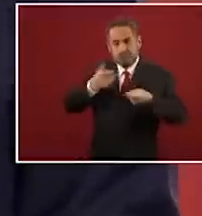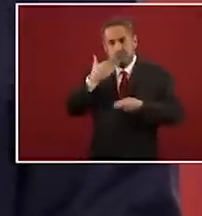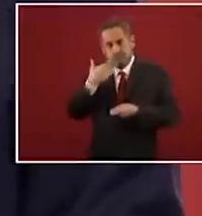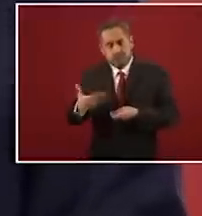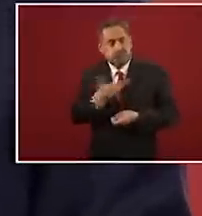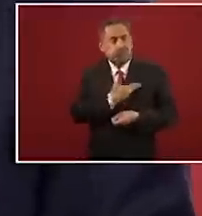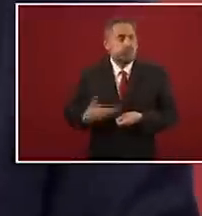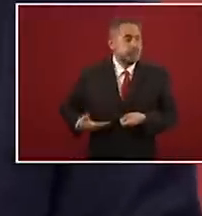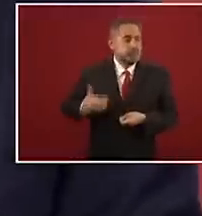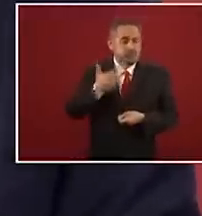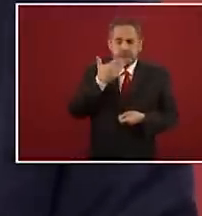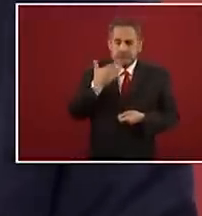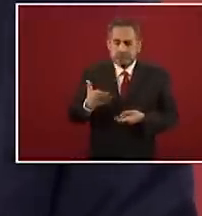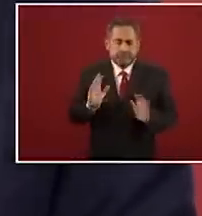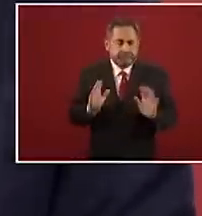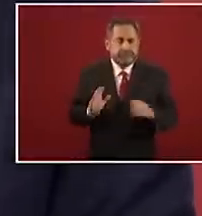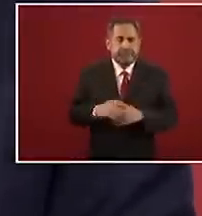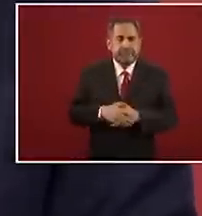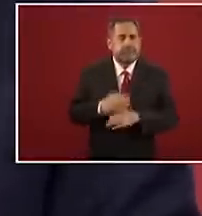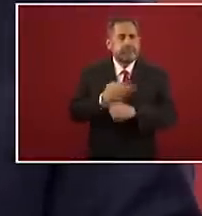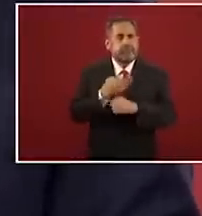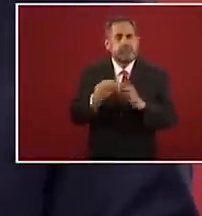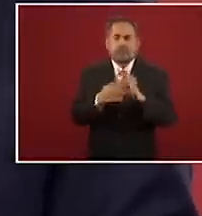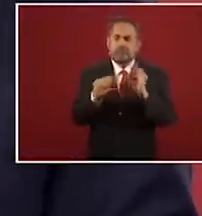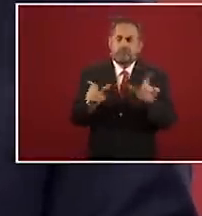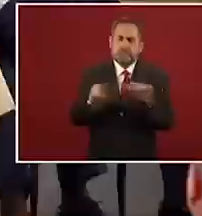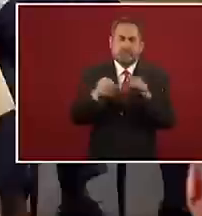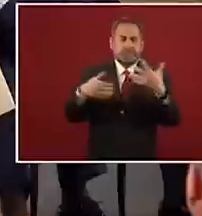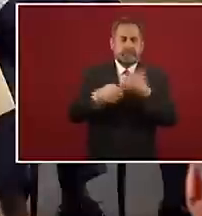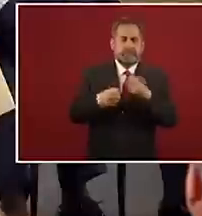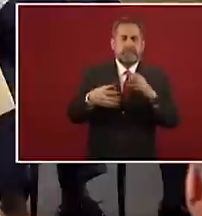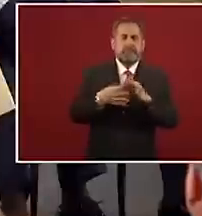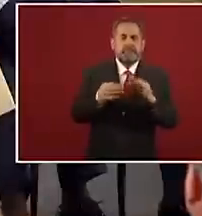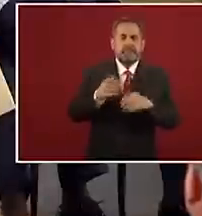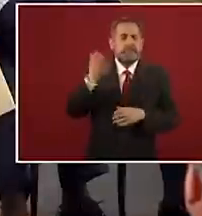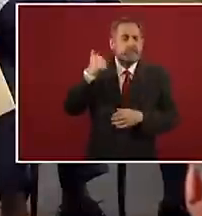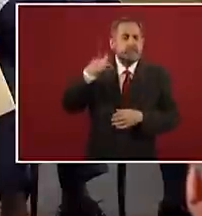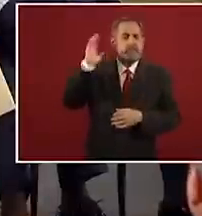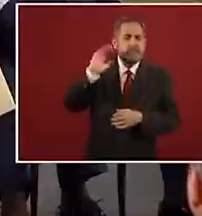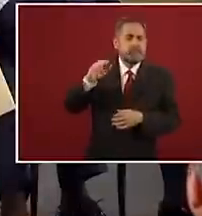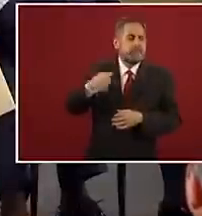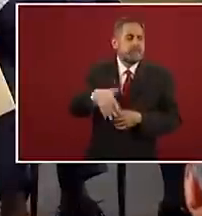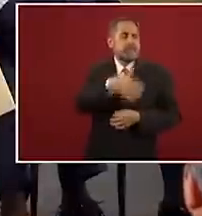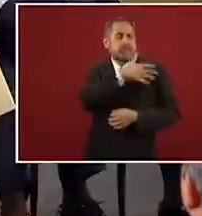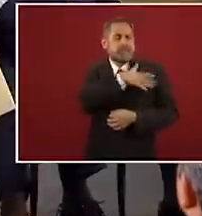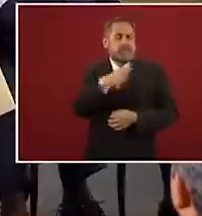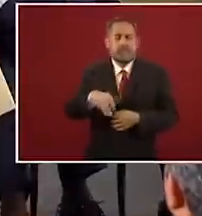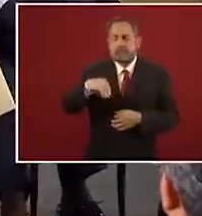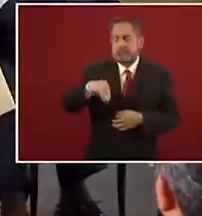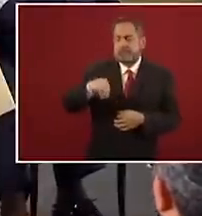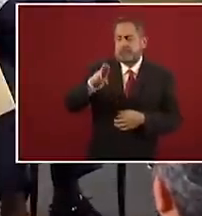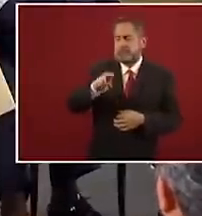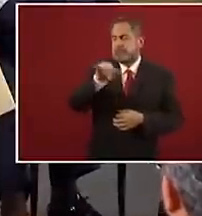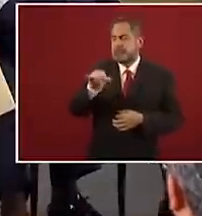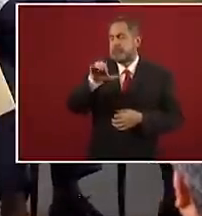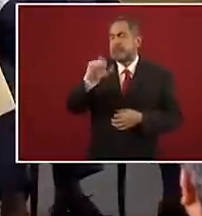Esto que yo resumo así, lo decía el general Mújica, fue